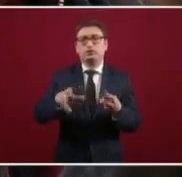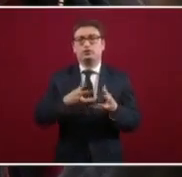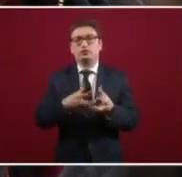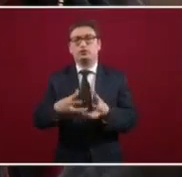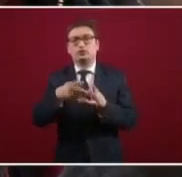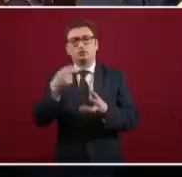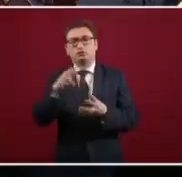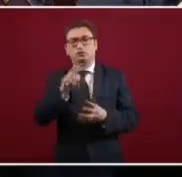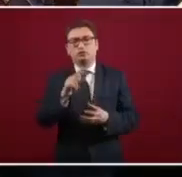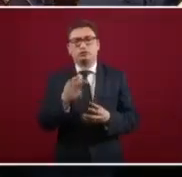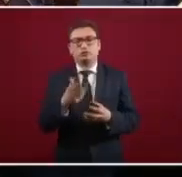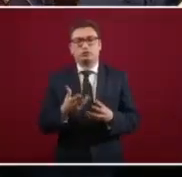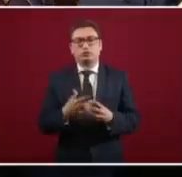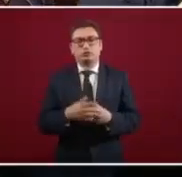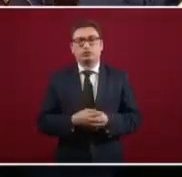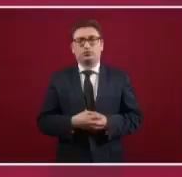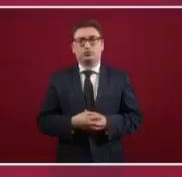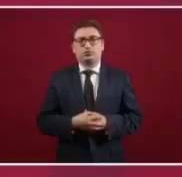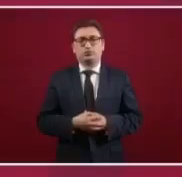nombre